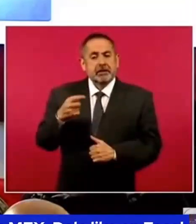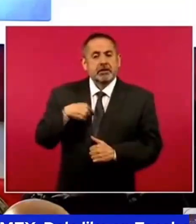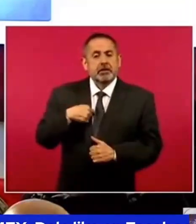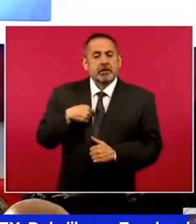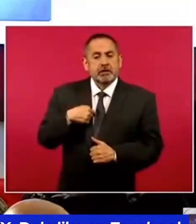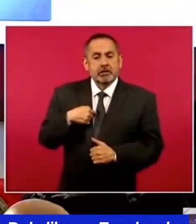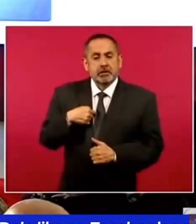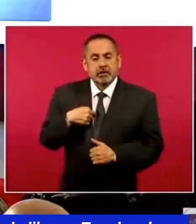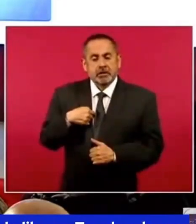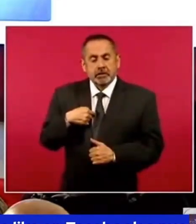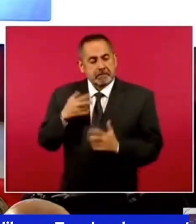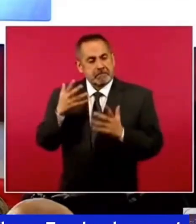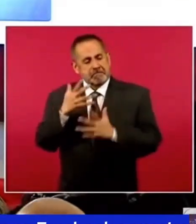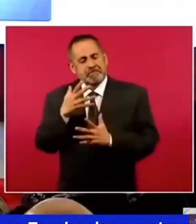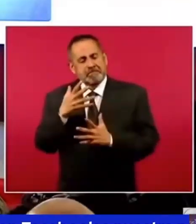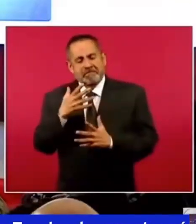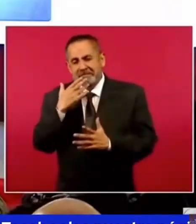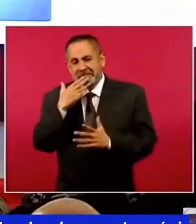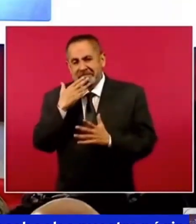estático